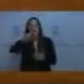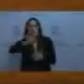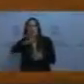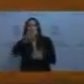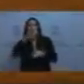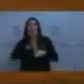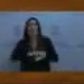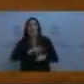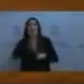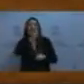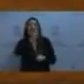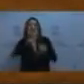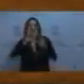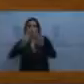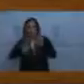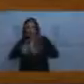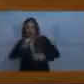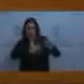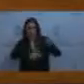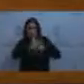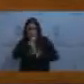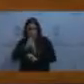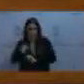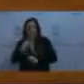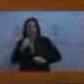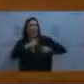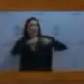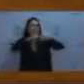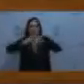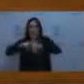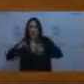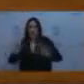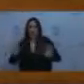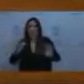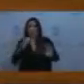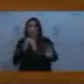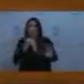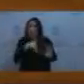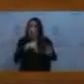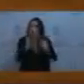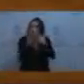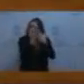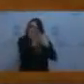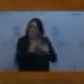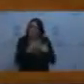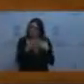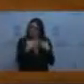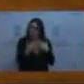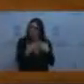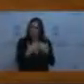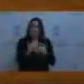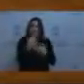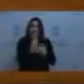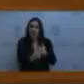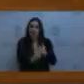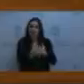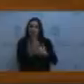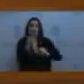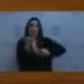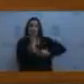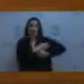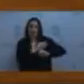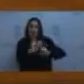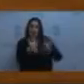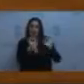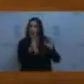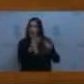además es que no dicen, no para repartir, no. Ellos además es que han hecho un estudio y dicen un fondo incondicional igual para